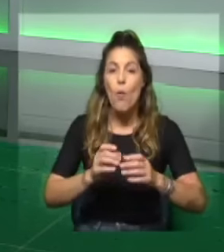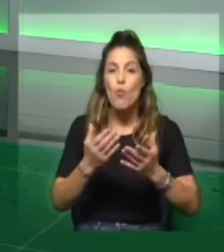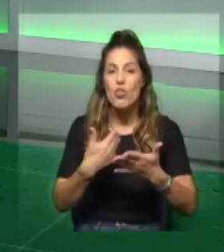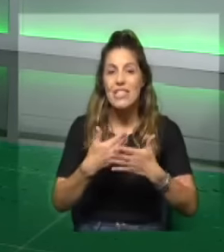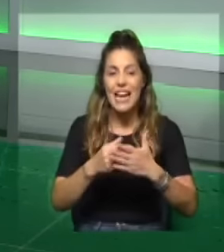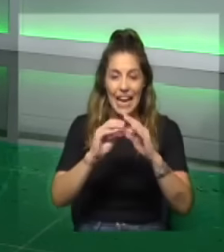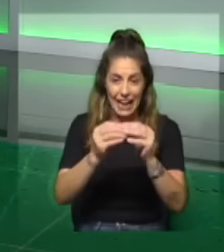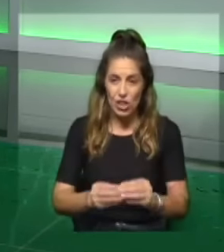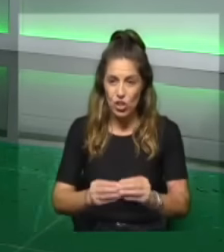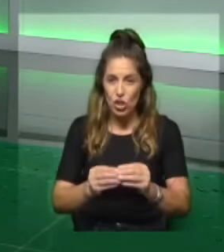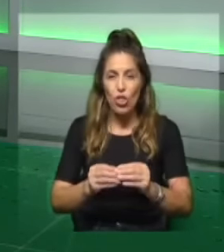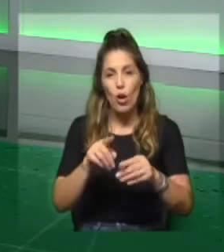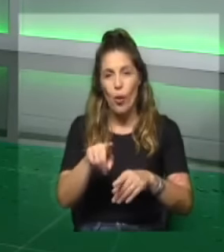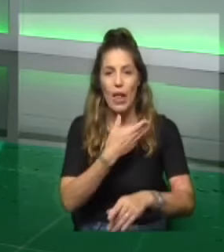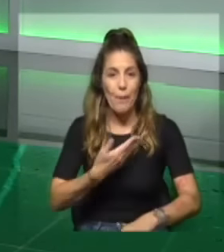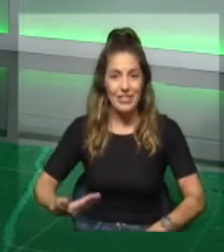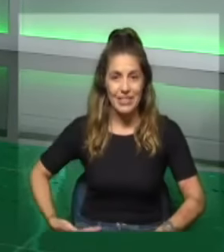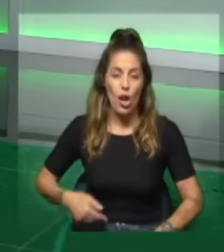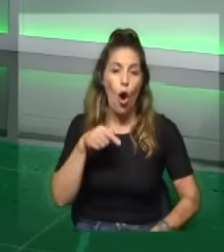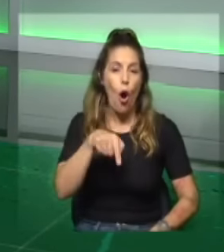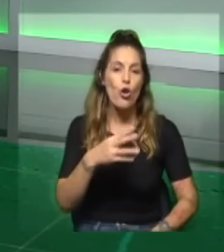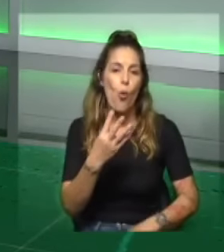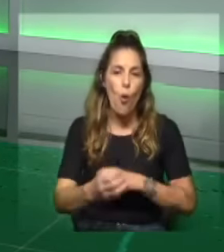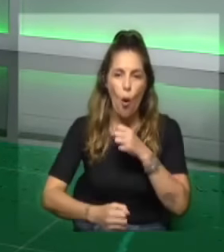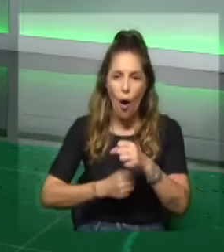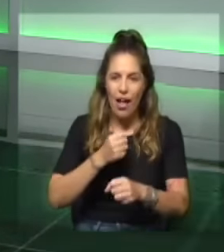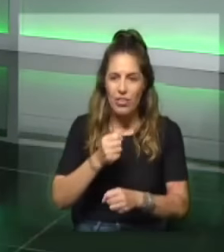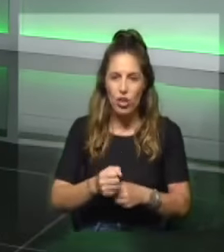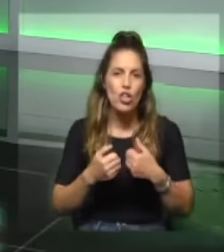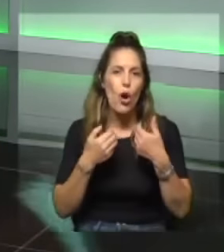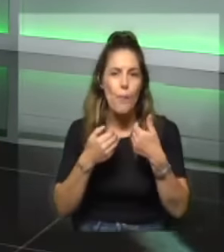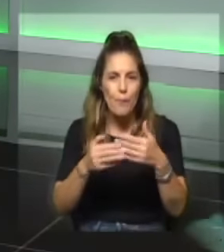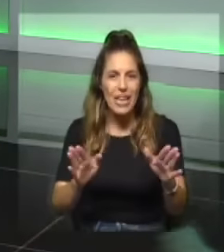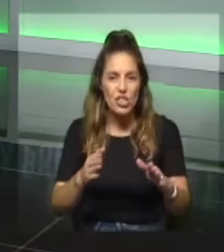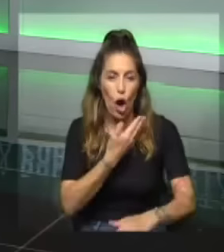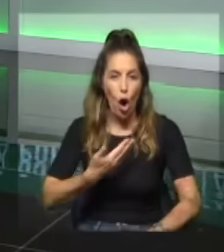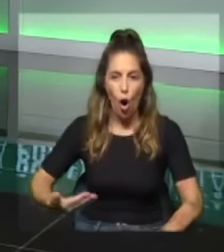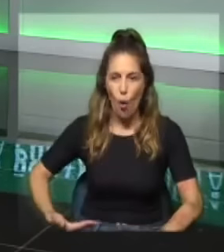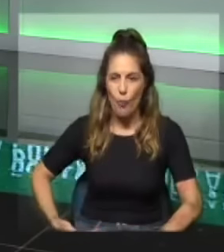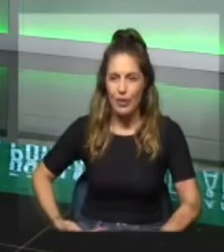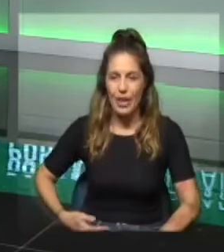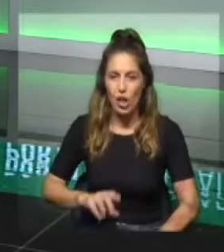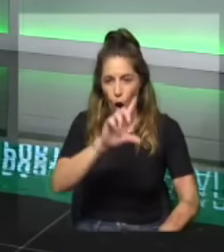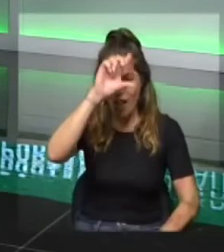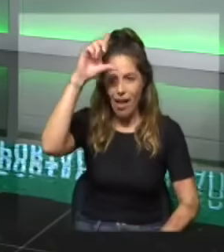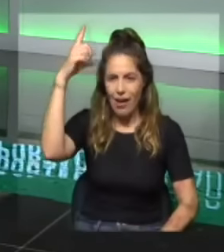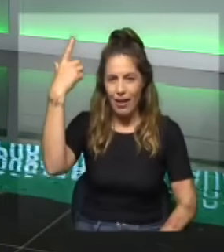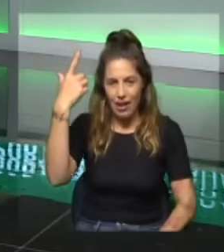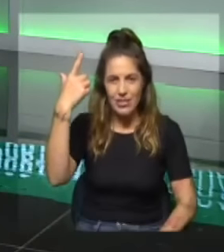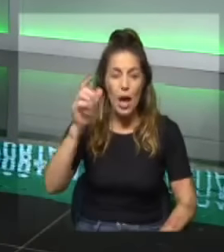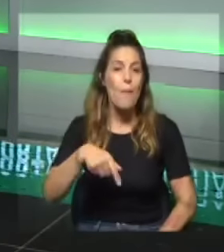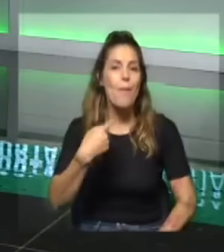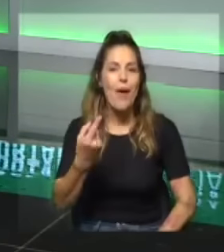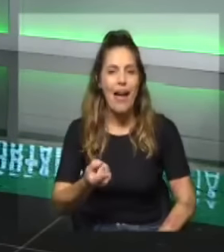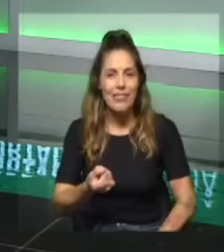presidenciales Exacto porque hoy se cumplen 4 años del comienzo del gobierno de Luis la calle Pou y